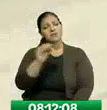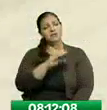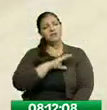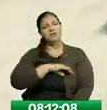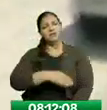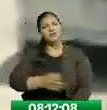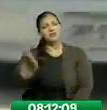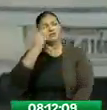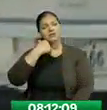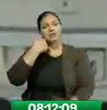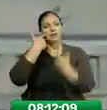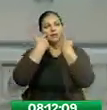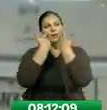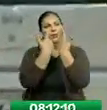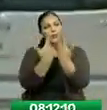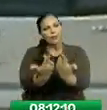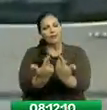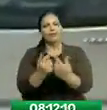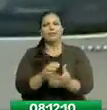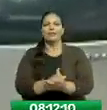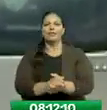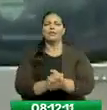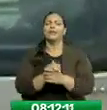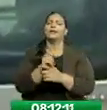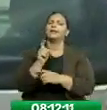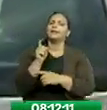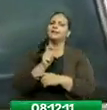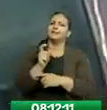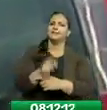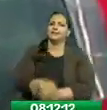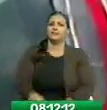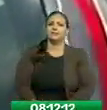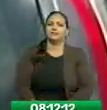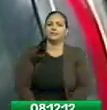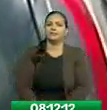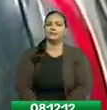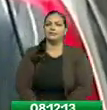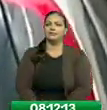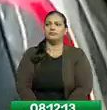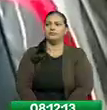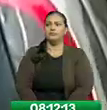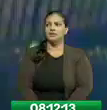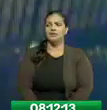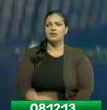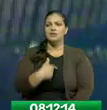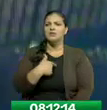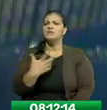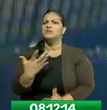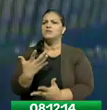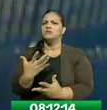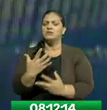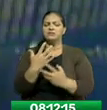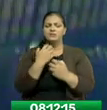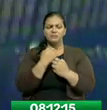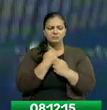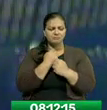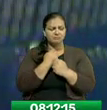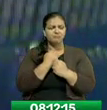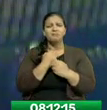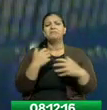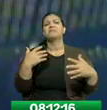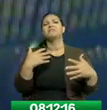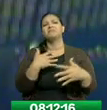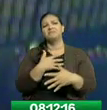tomen en cuenta muchas cosas, porque la verdad es que aquí hasta miedo da a reclamar.